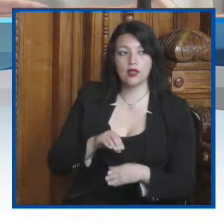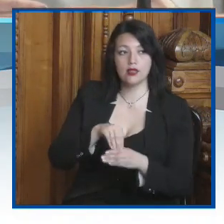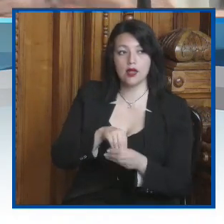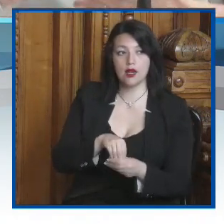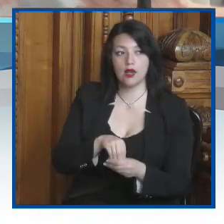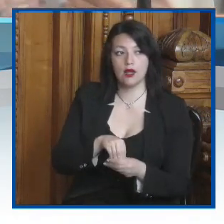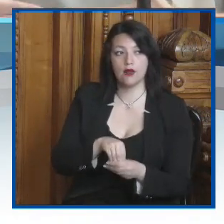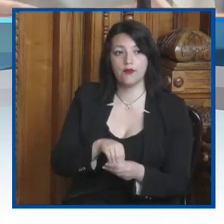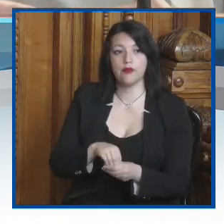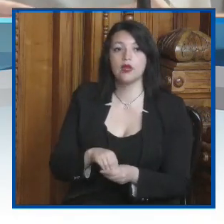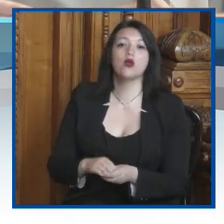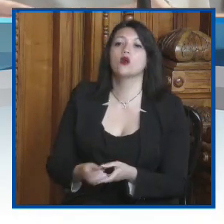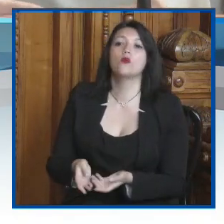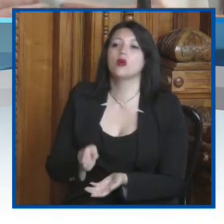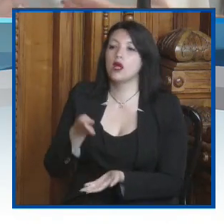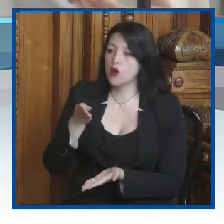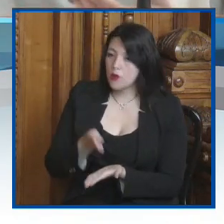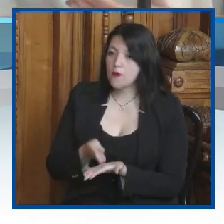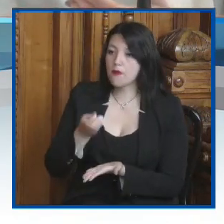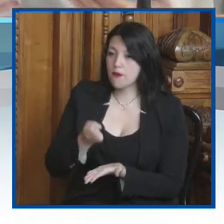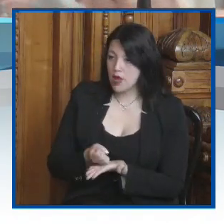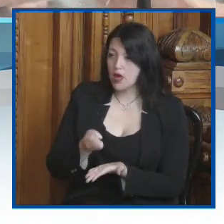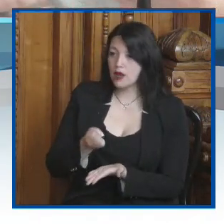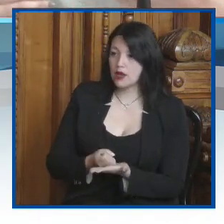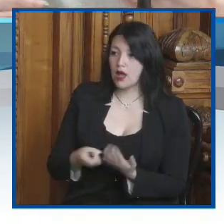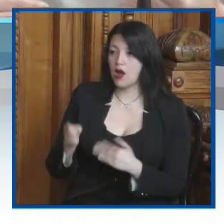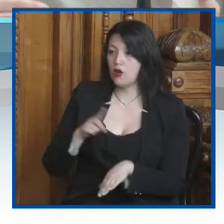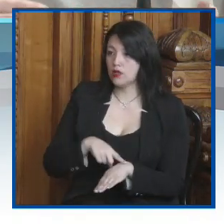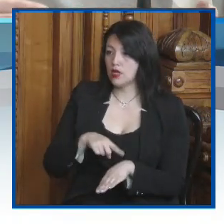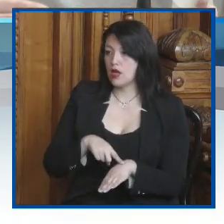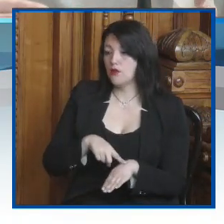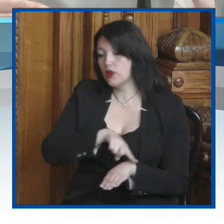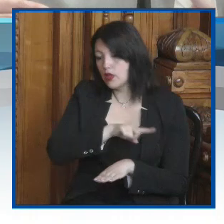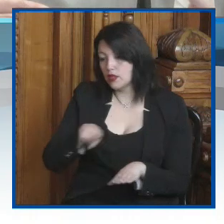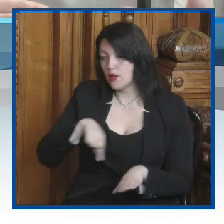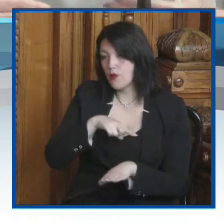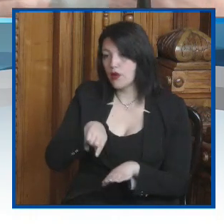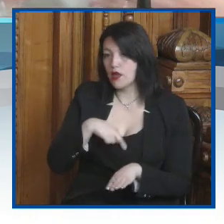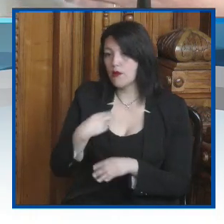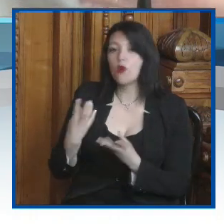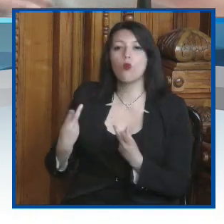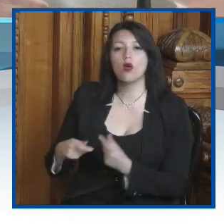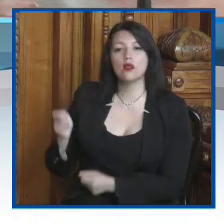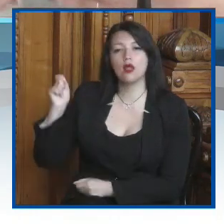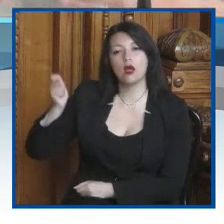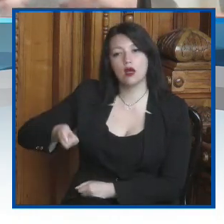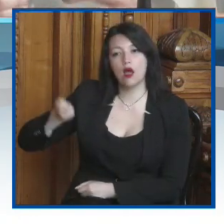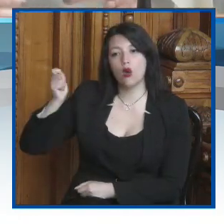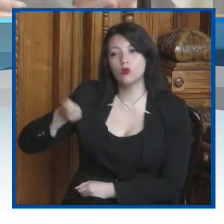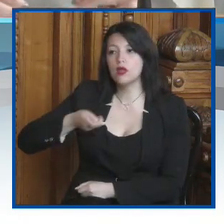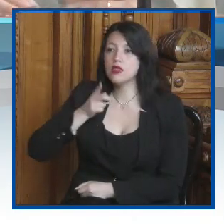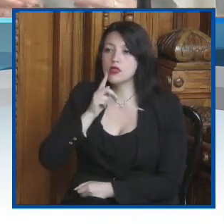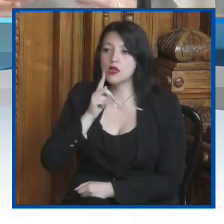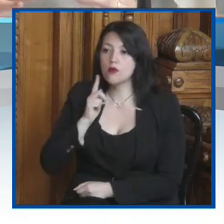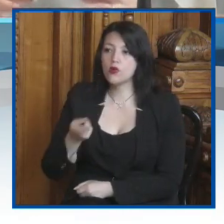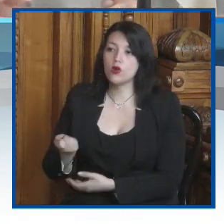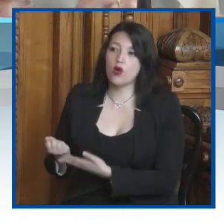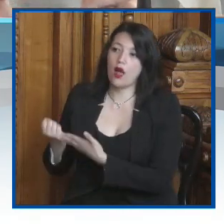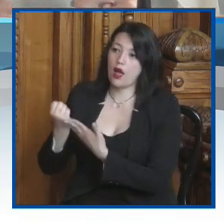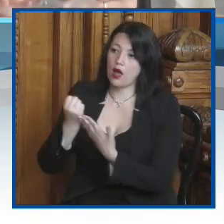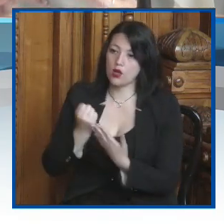marca los tiempos que demoramos o la cantidad de causas que tenemos. Y esto, obviamente, nos